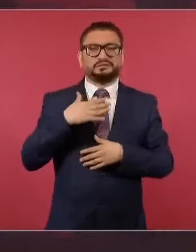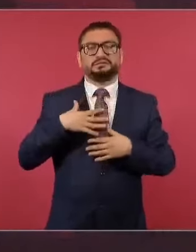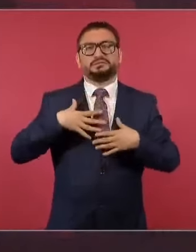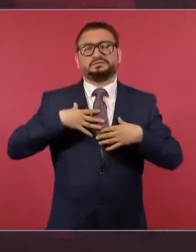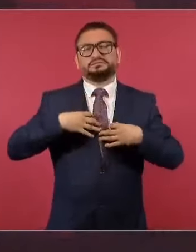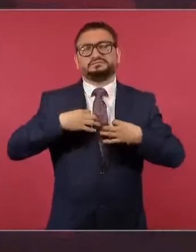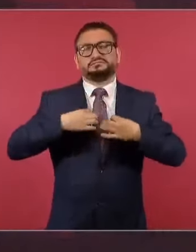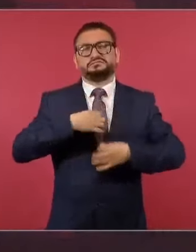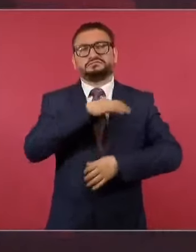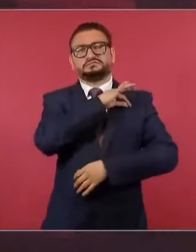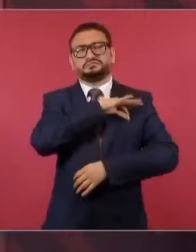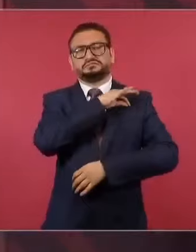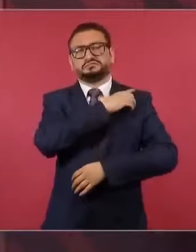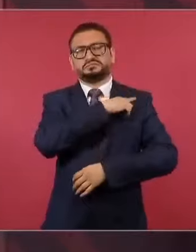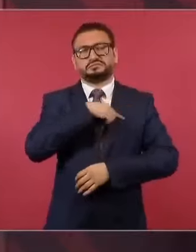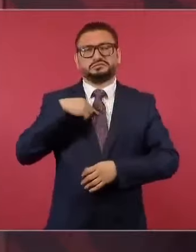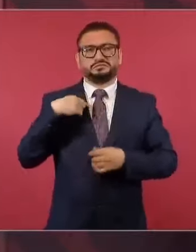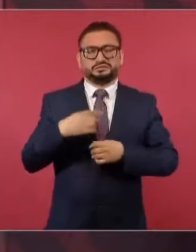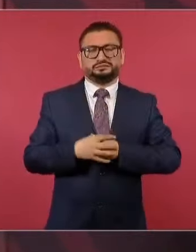camiseta.